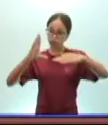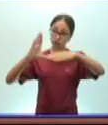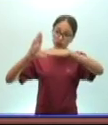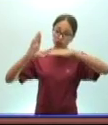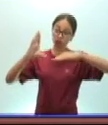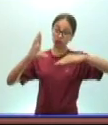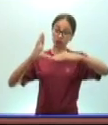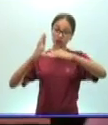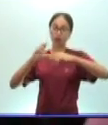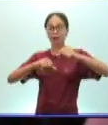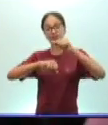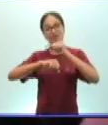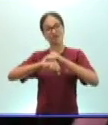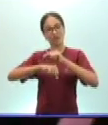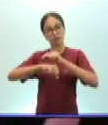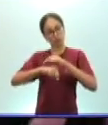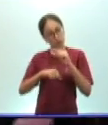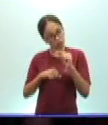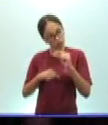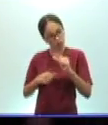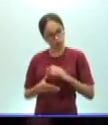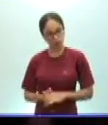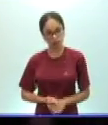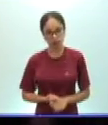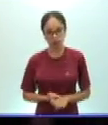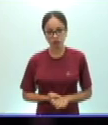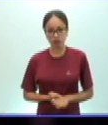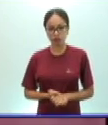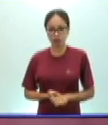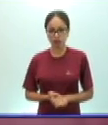un tiempo breve.